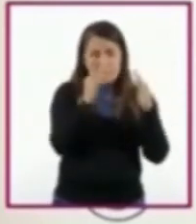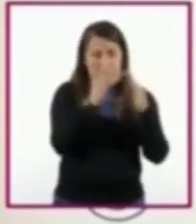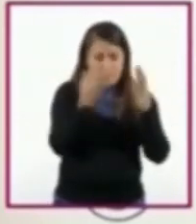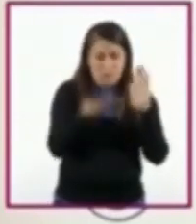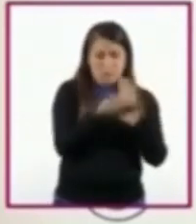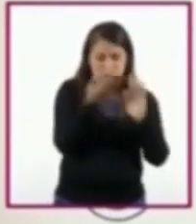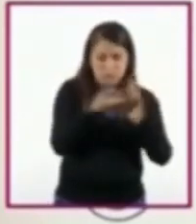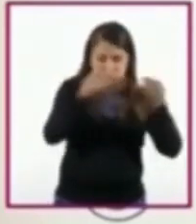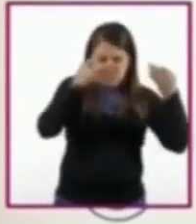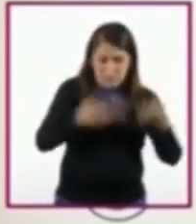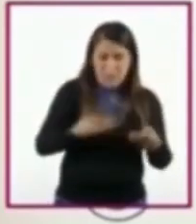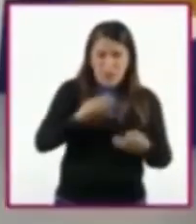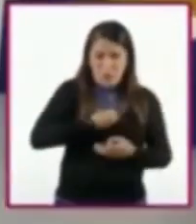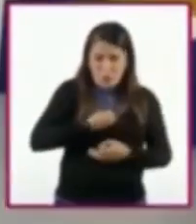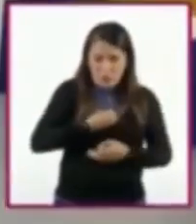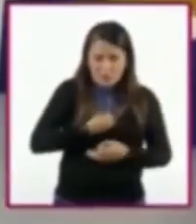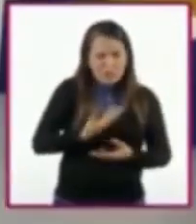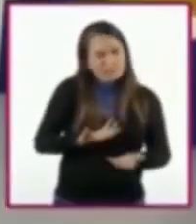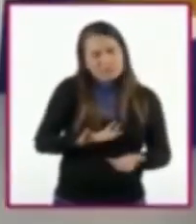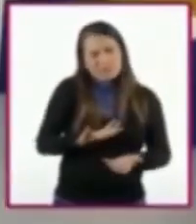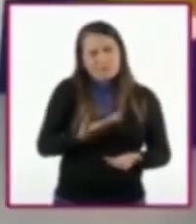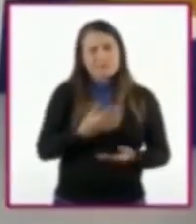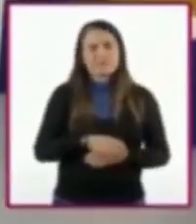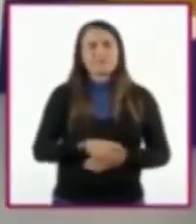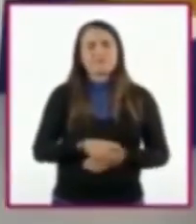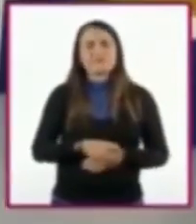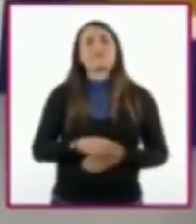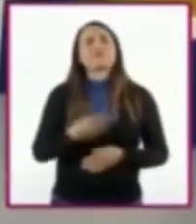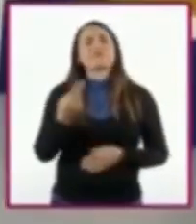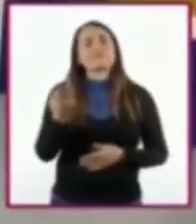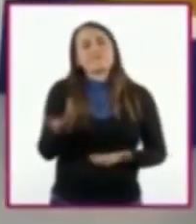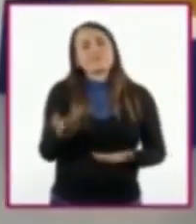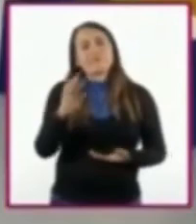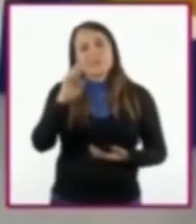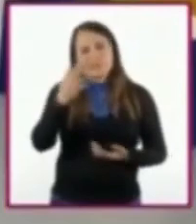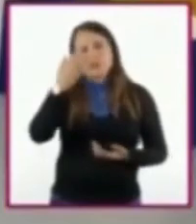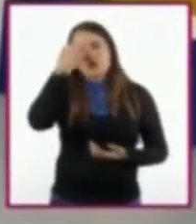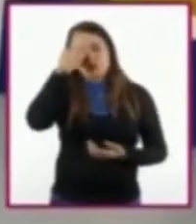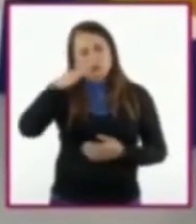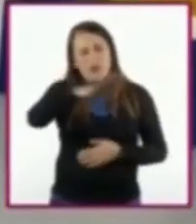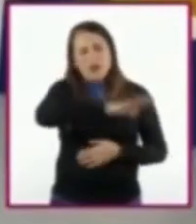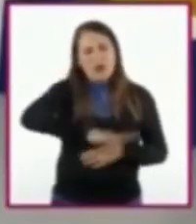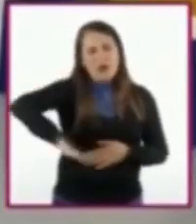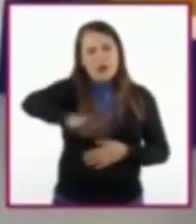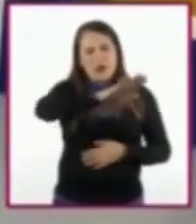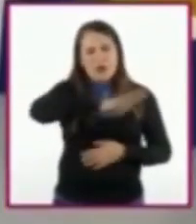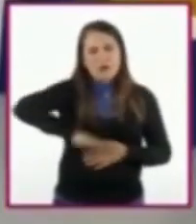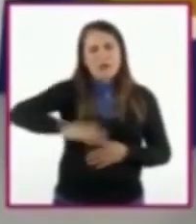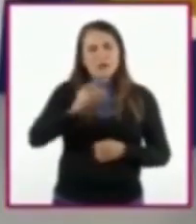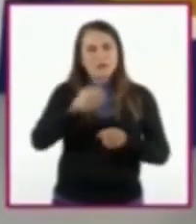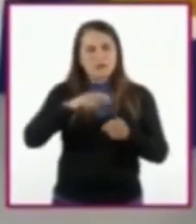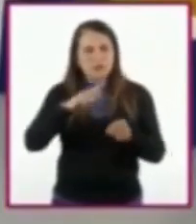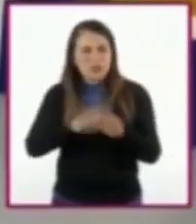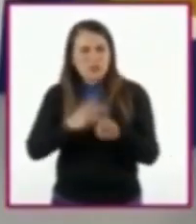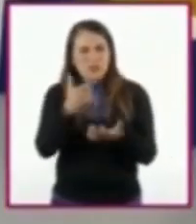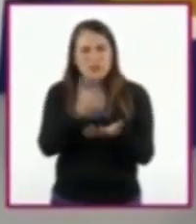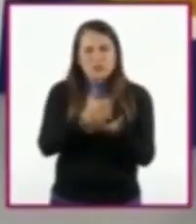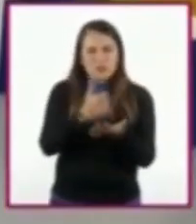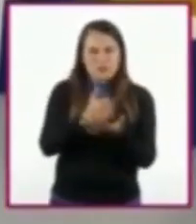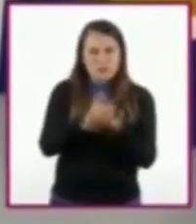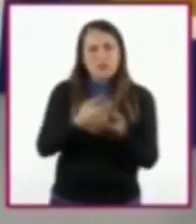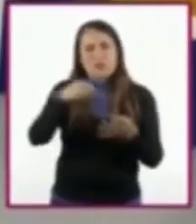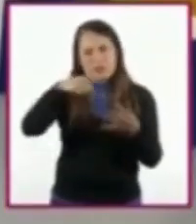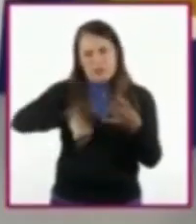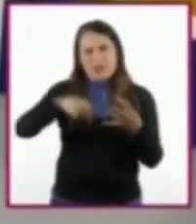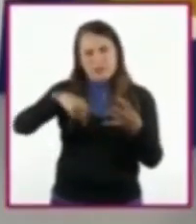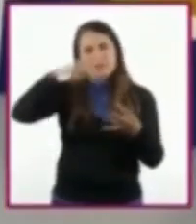casas más resistentes. Hay que reconocer que por la diversidad geográfica, geológica, social y económica de nuestro